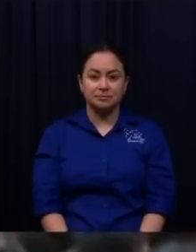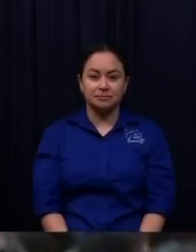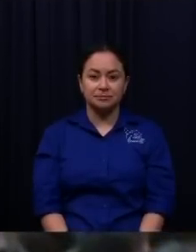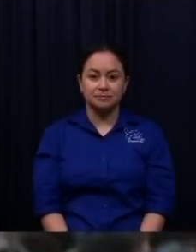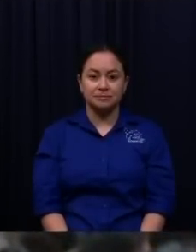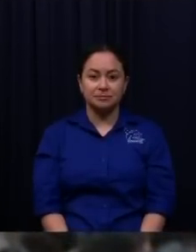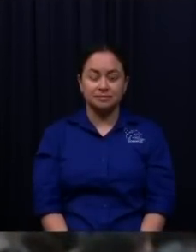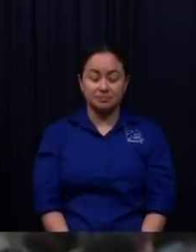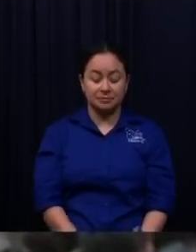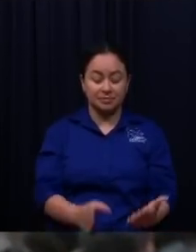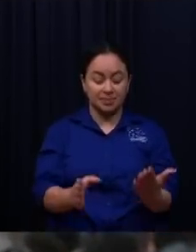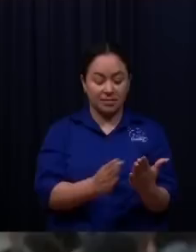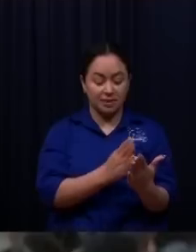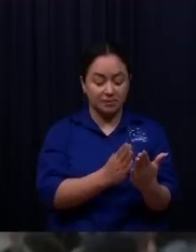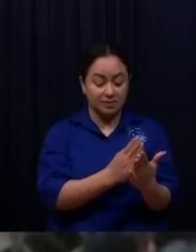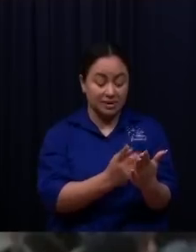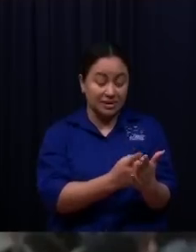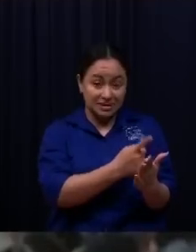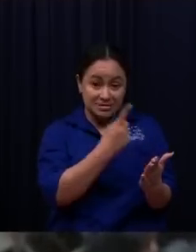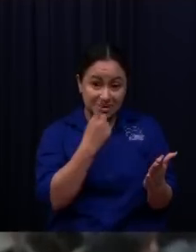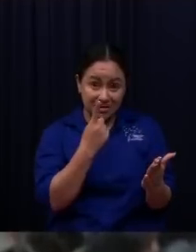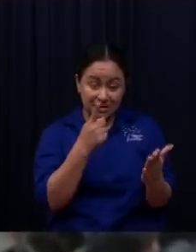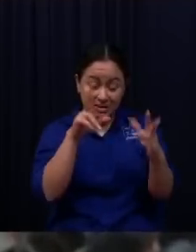dice la Biblia que el que hable lenguas